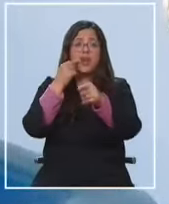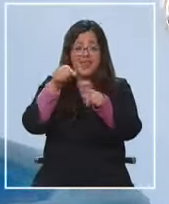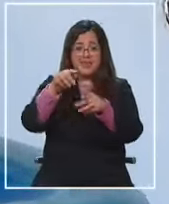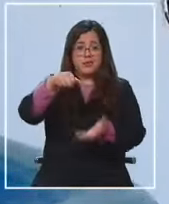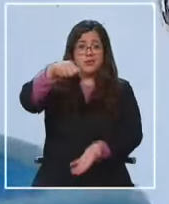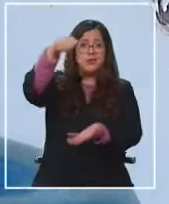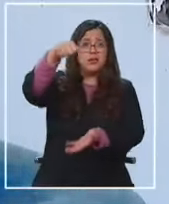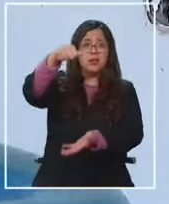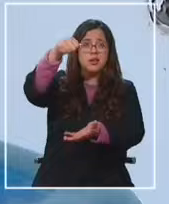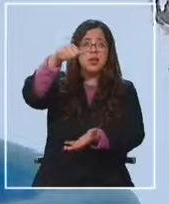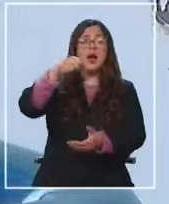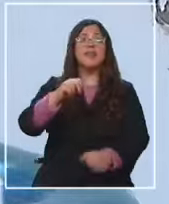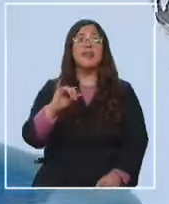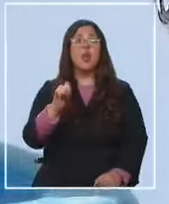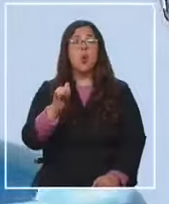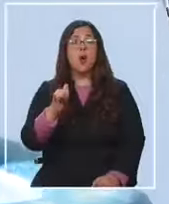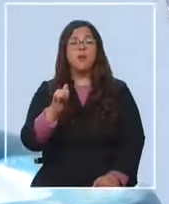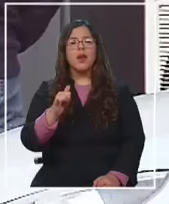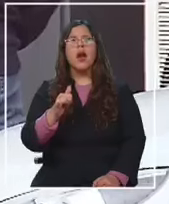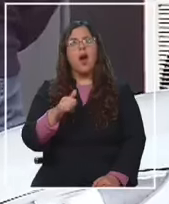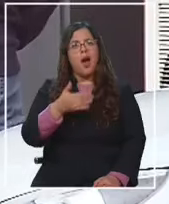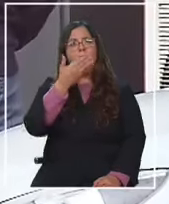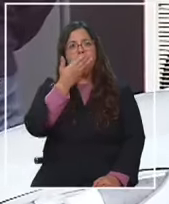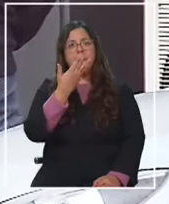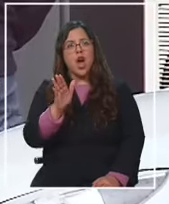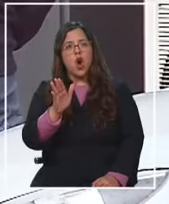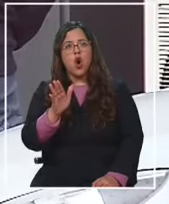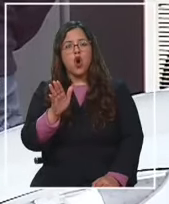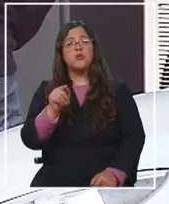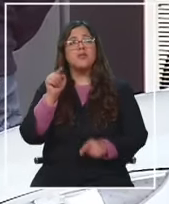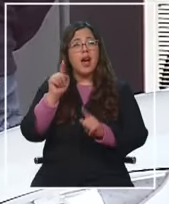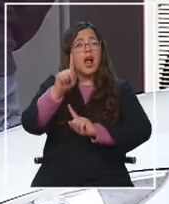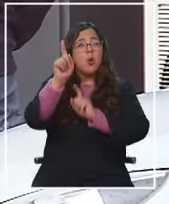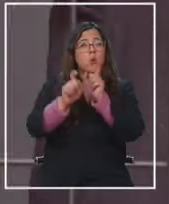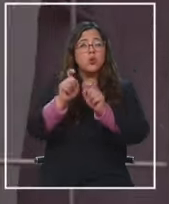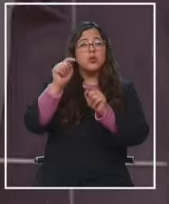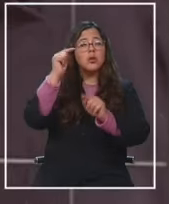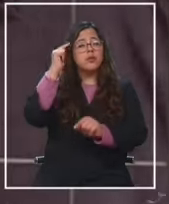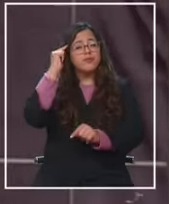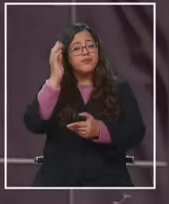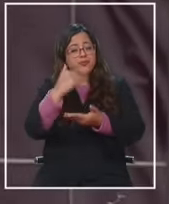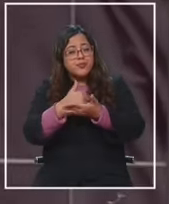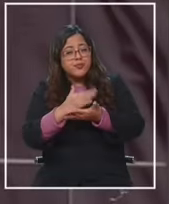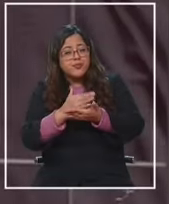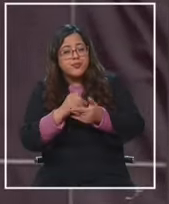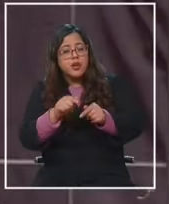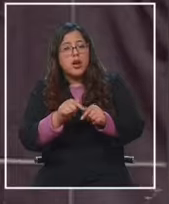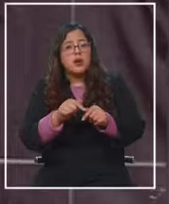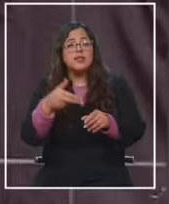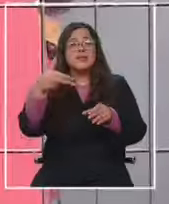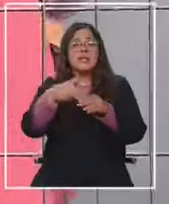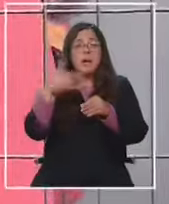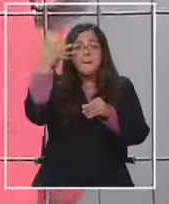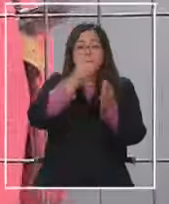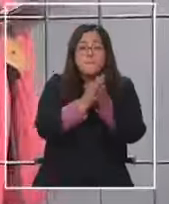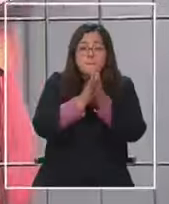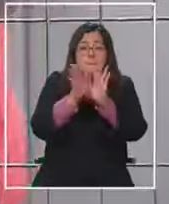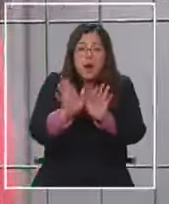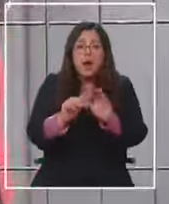mismo bidón desde este jueves será más conveniente. Es que según algunas proyecciones, la parafina debería bajar de